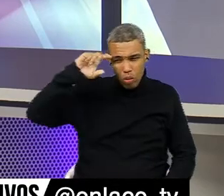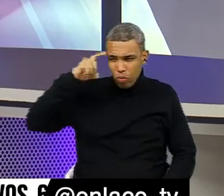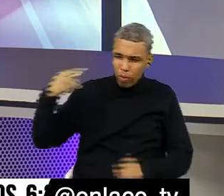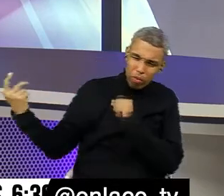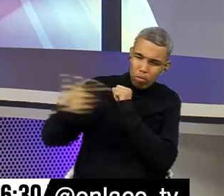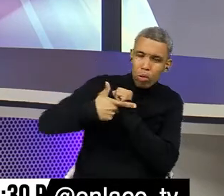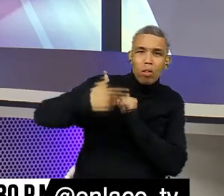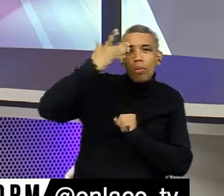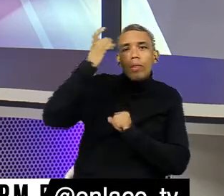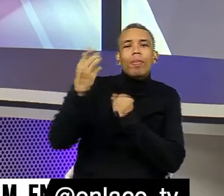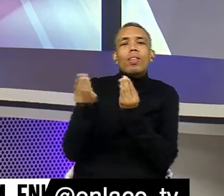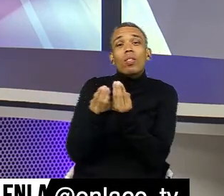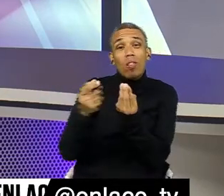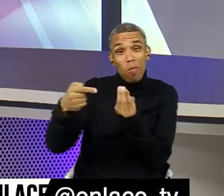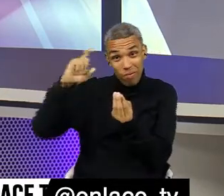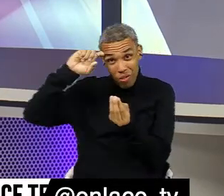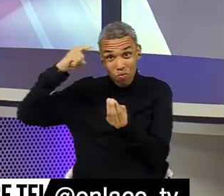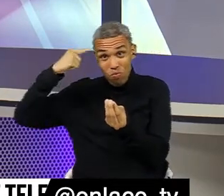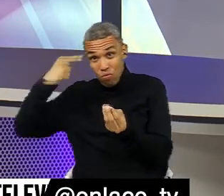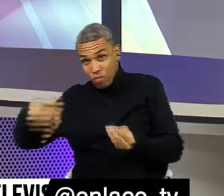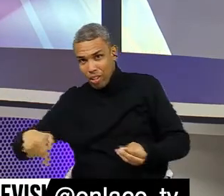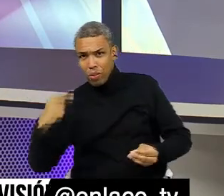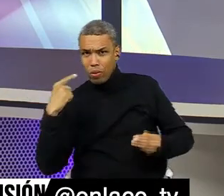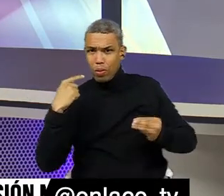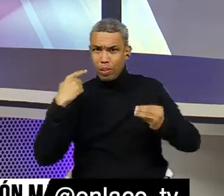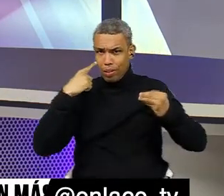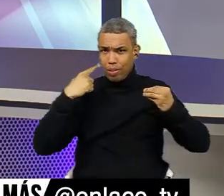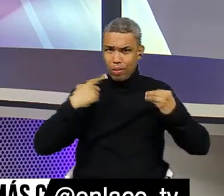muelle. Ellos reclaman sitios dignos para sus ventas.